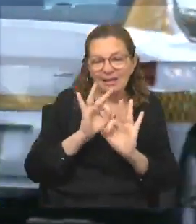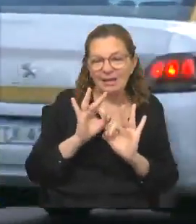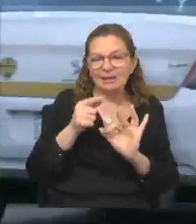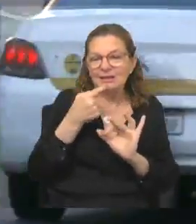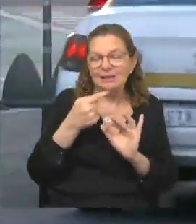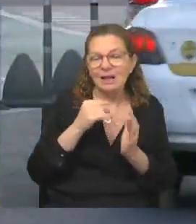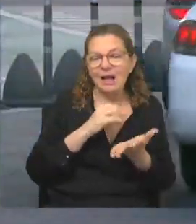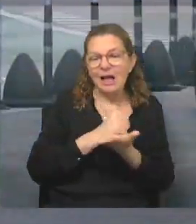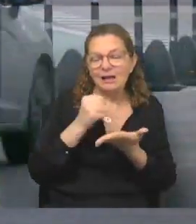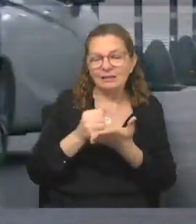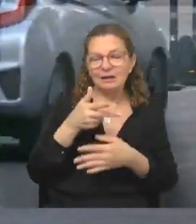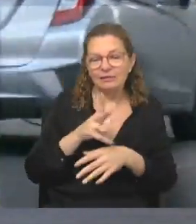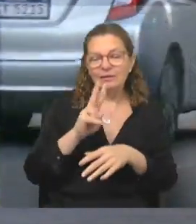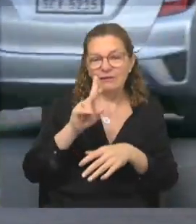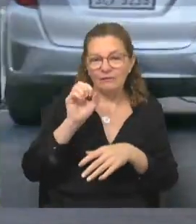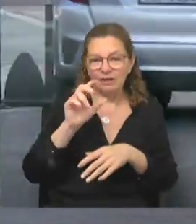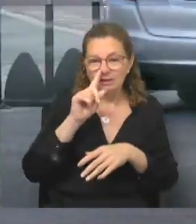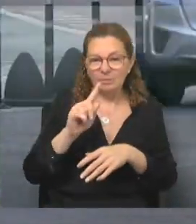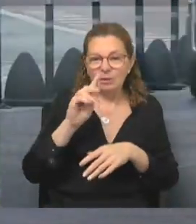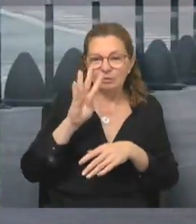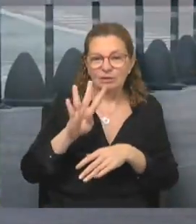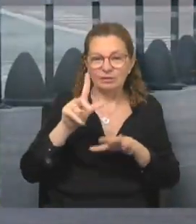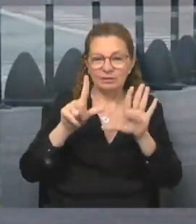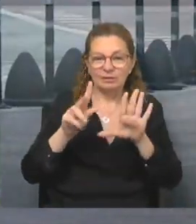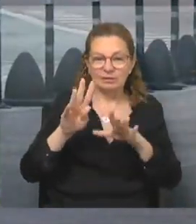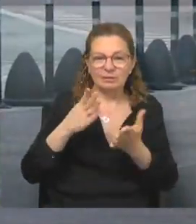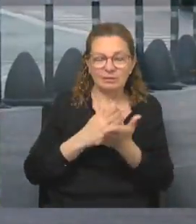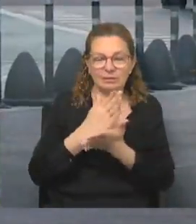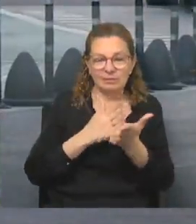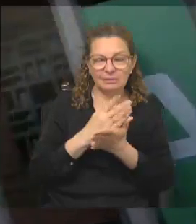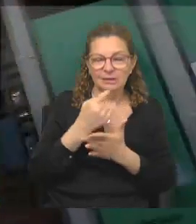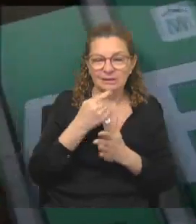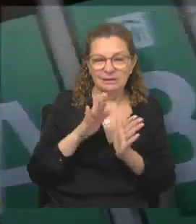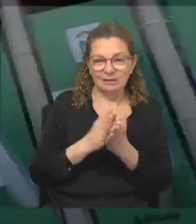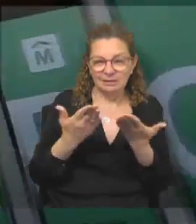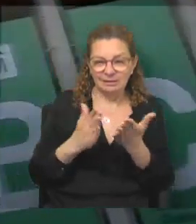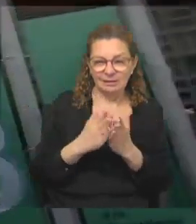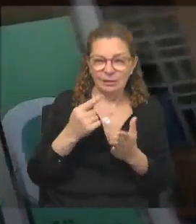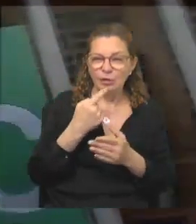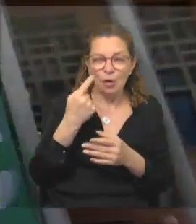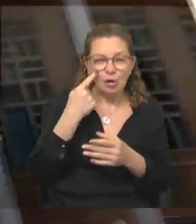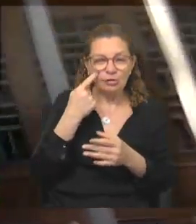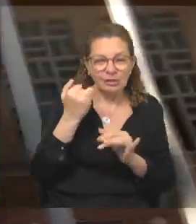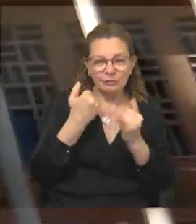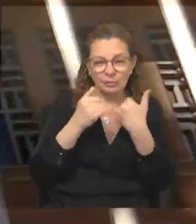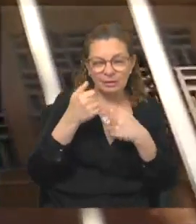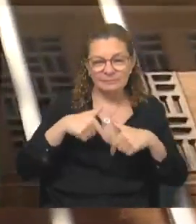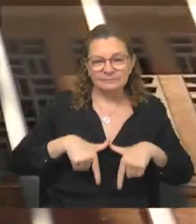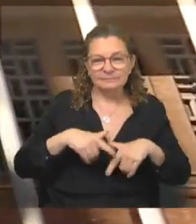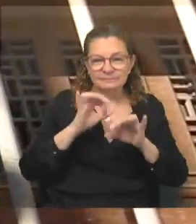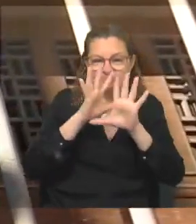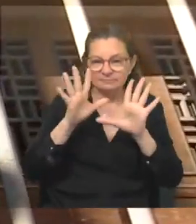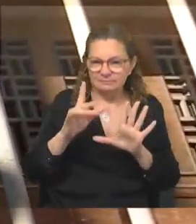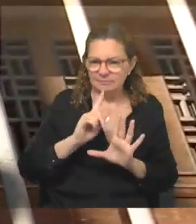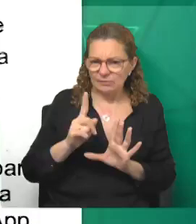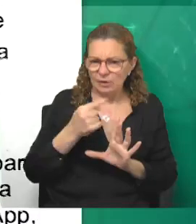son hasta la fecha 20478 siempre según el país conocida esta información la intendencia aclaró que no se